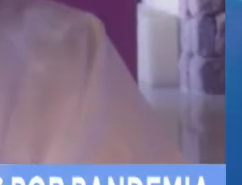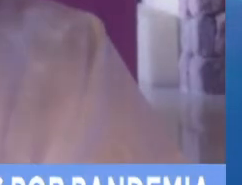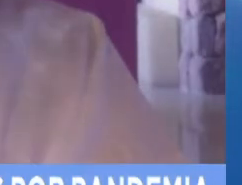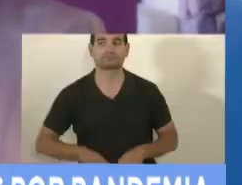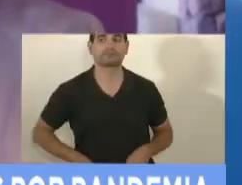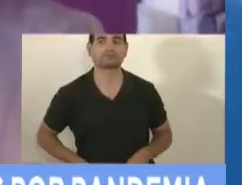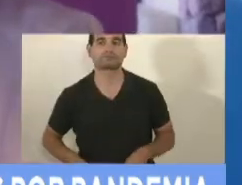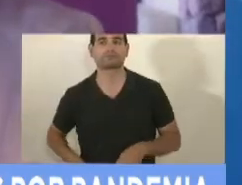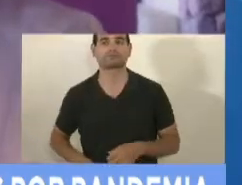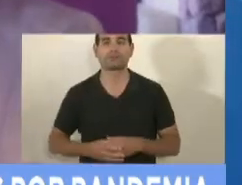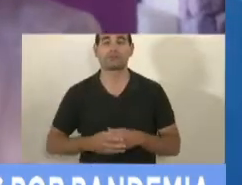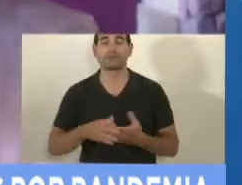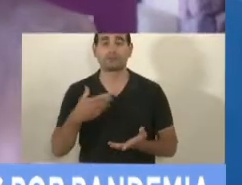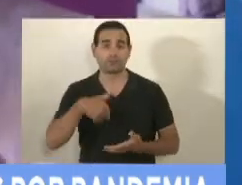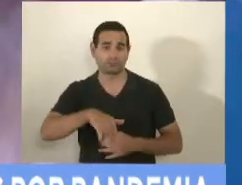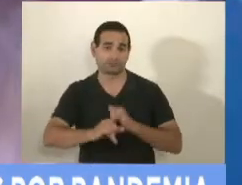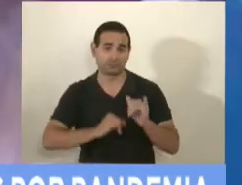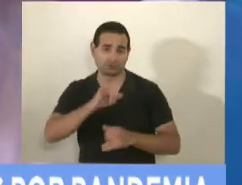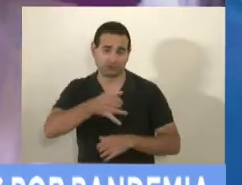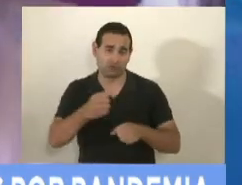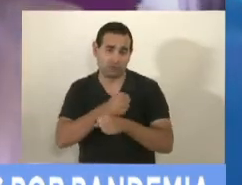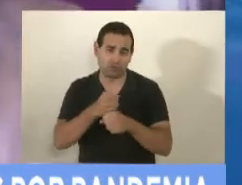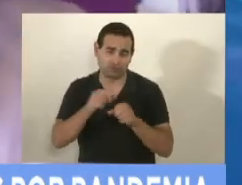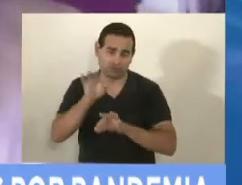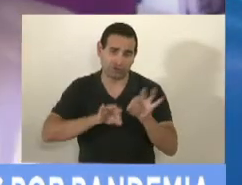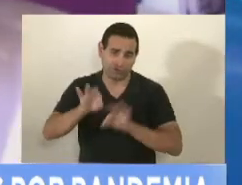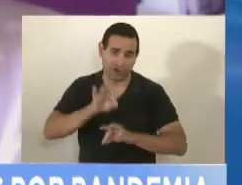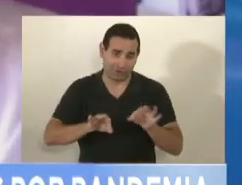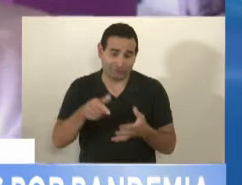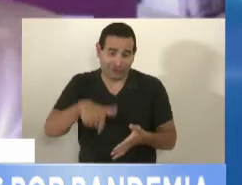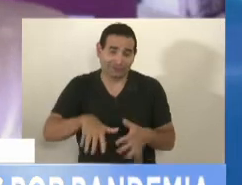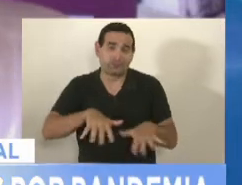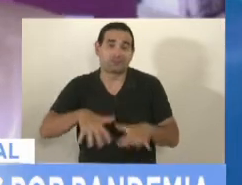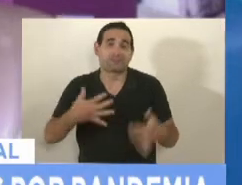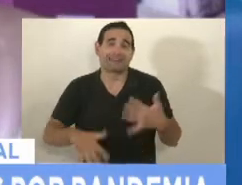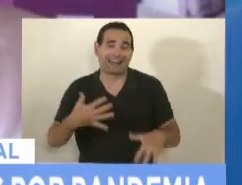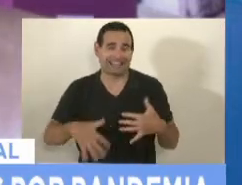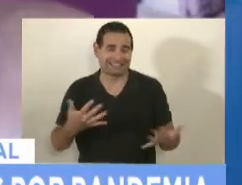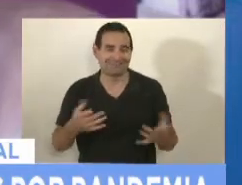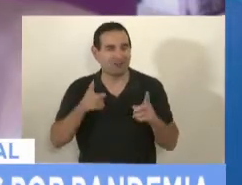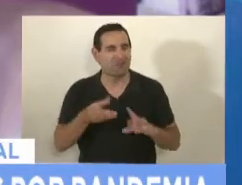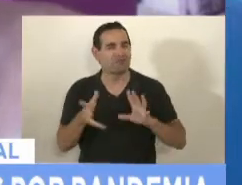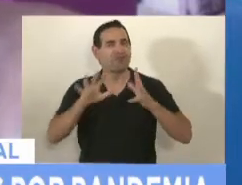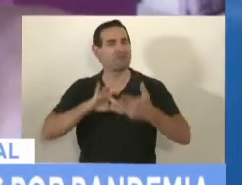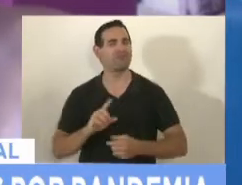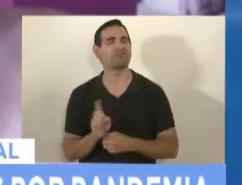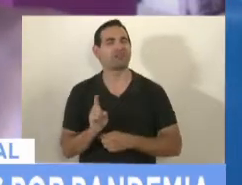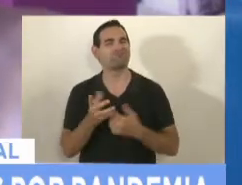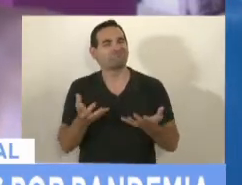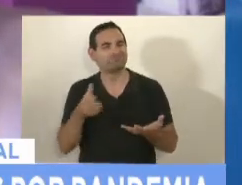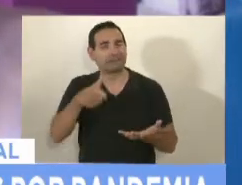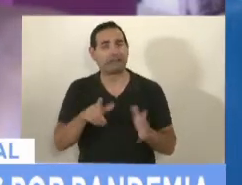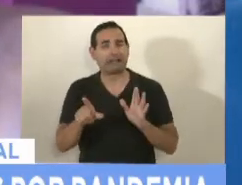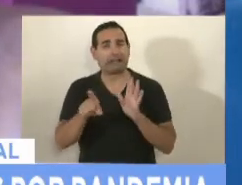vamos a acompañar este proyecto dado la emergencia, pero no es la forma de que se modifiquen